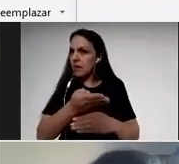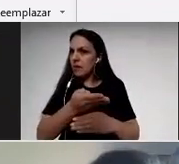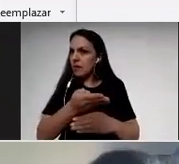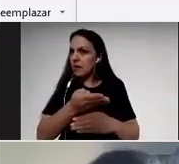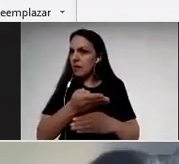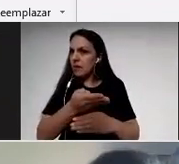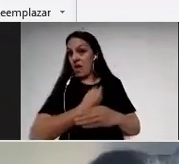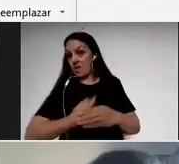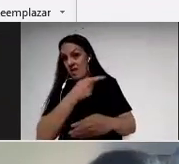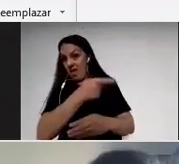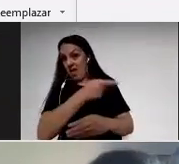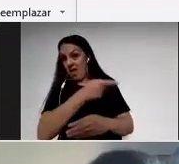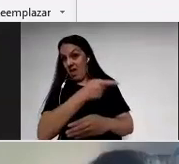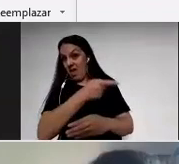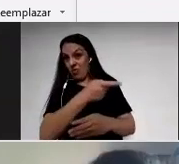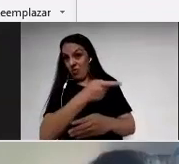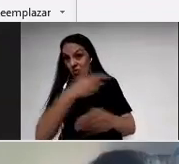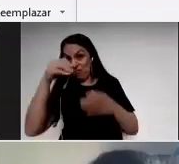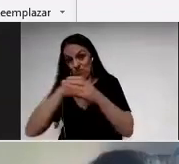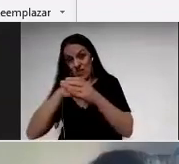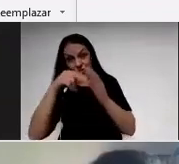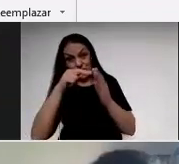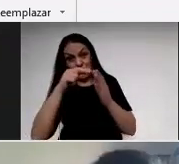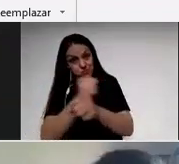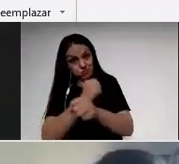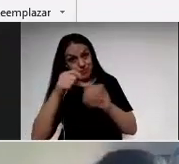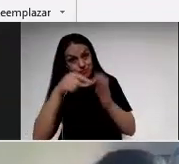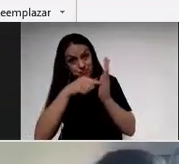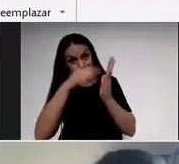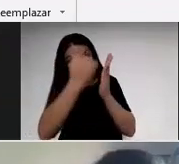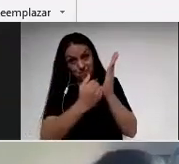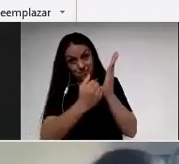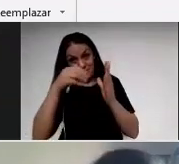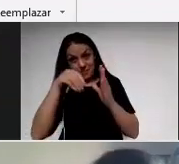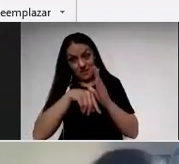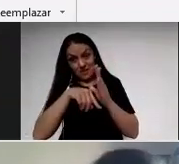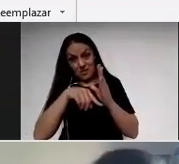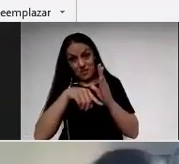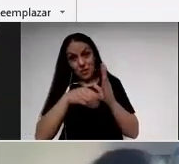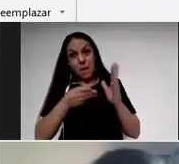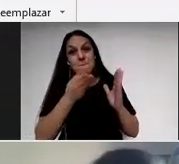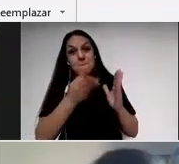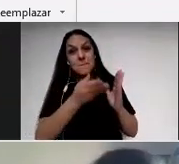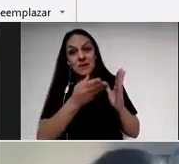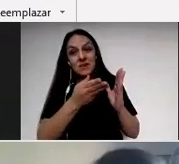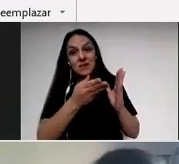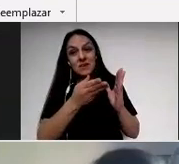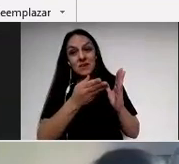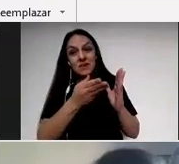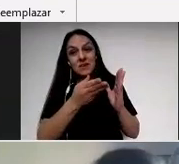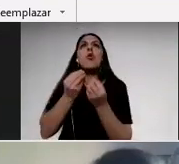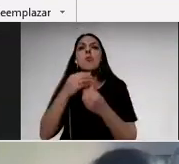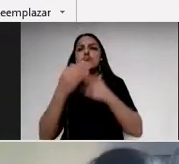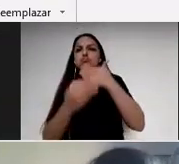adherido a ese tratado cómo van desarrollando los distintos puntos de cada tratado, ¿sí?